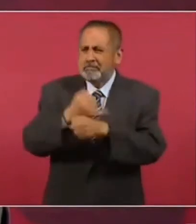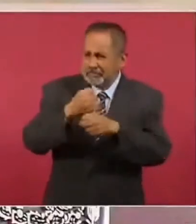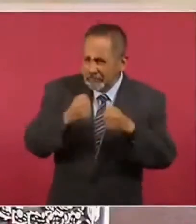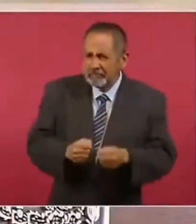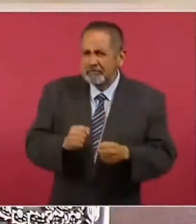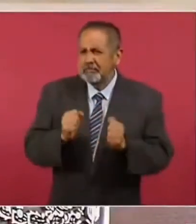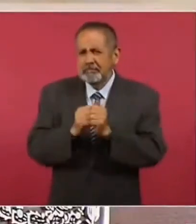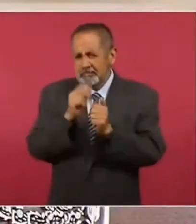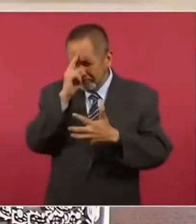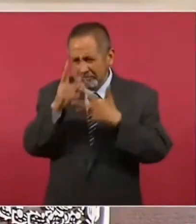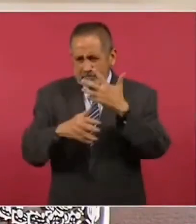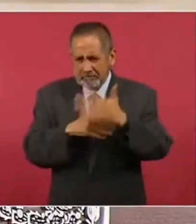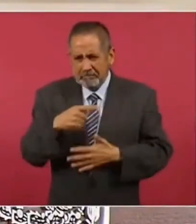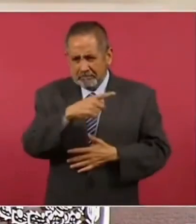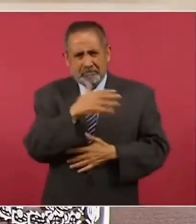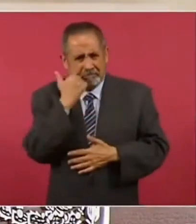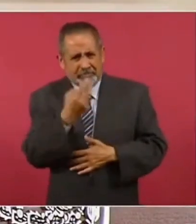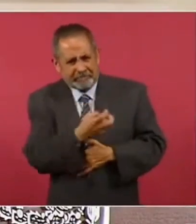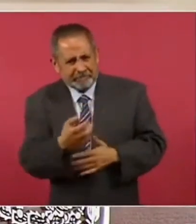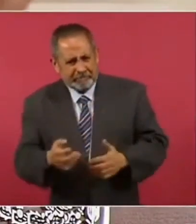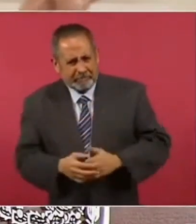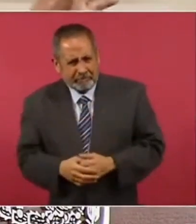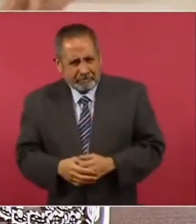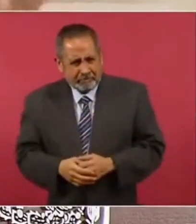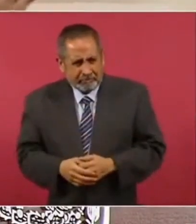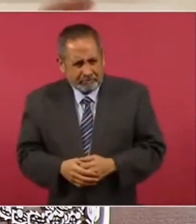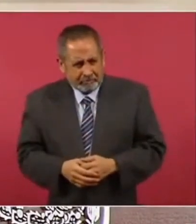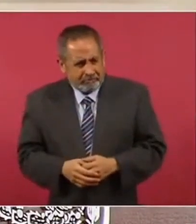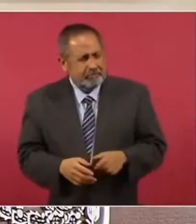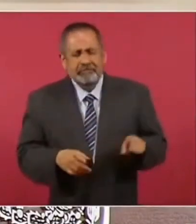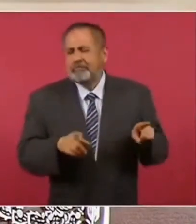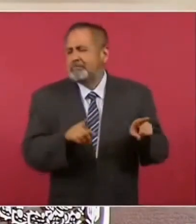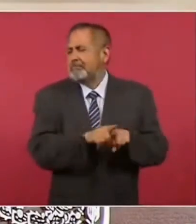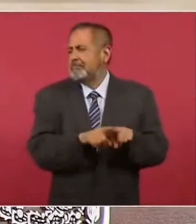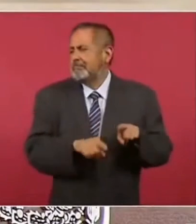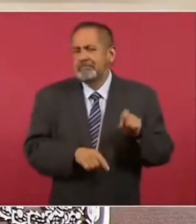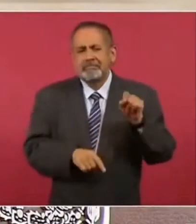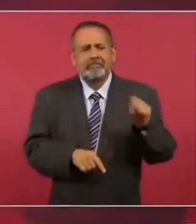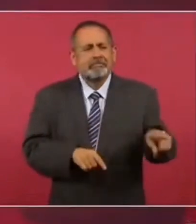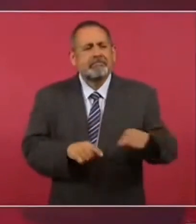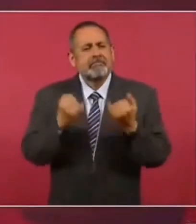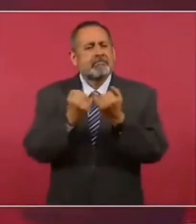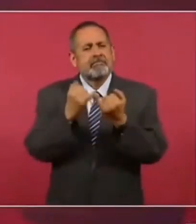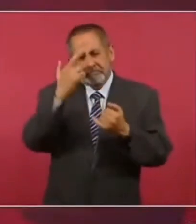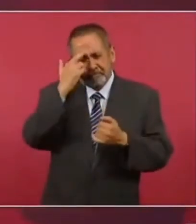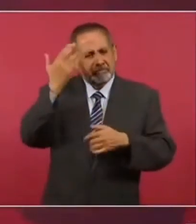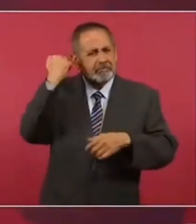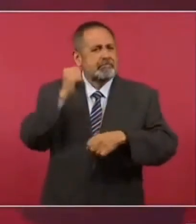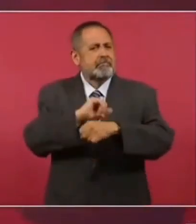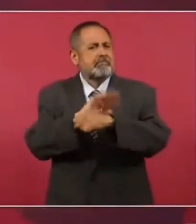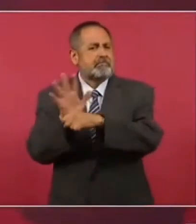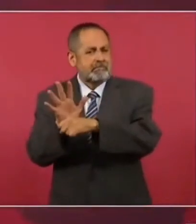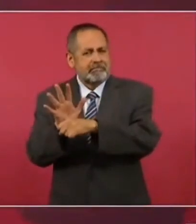violencia es lo mismo que querían cuando la pandemia